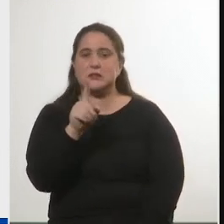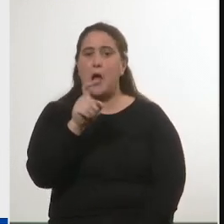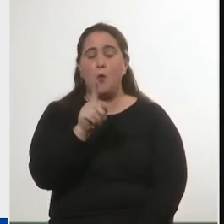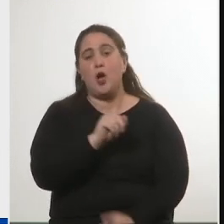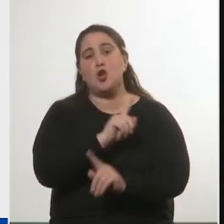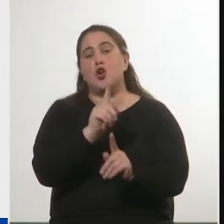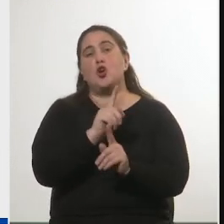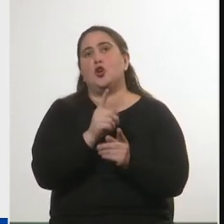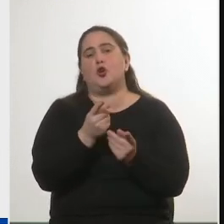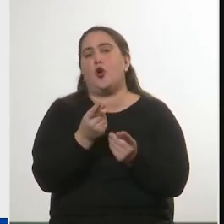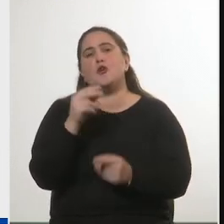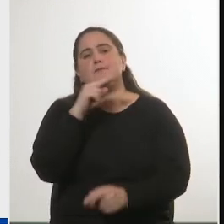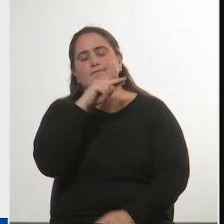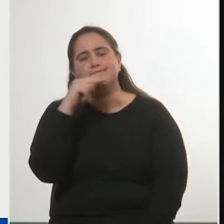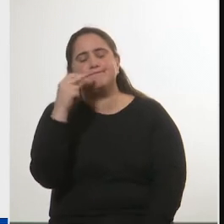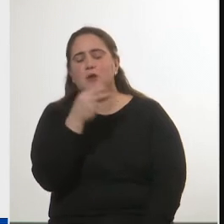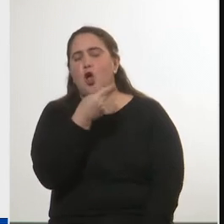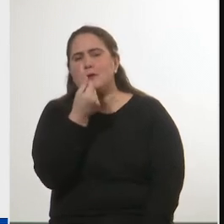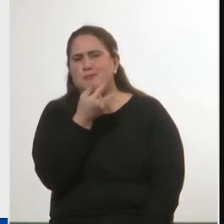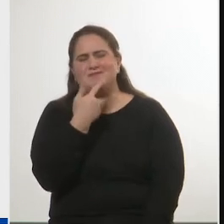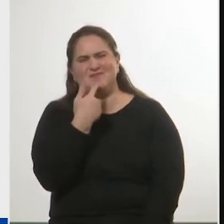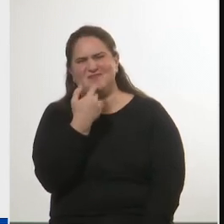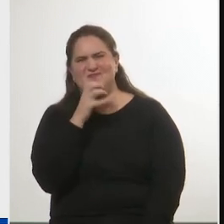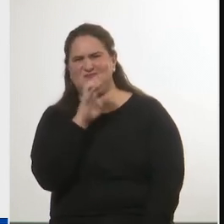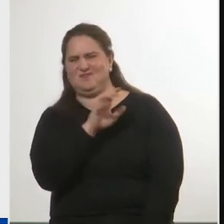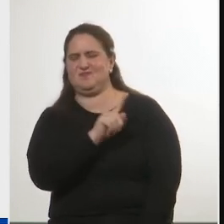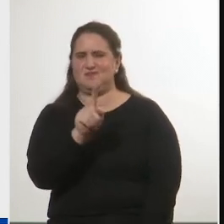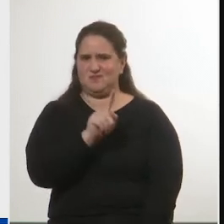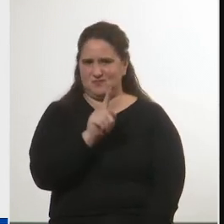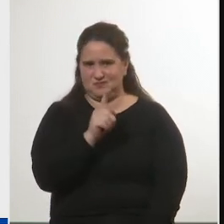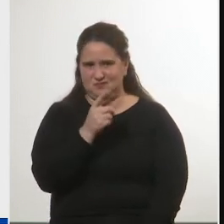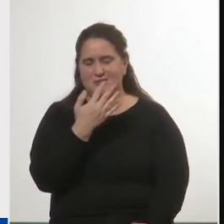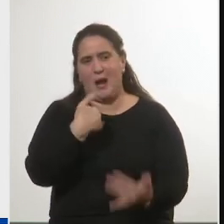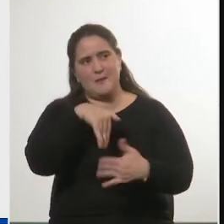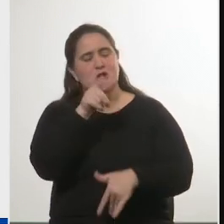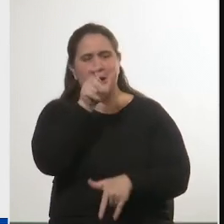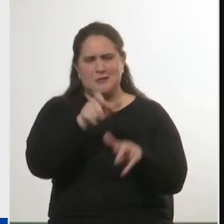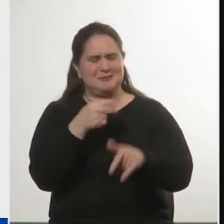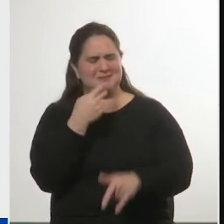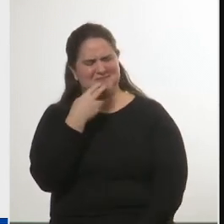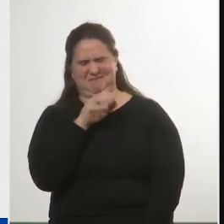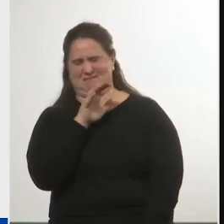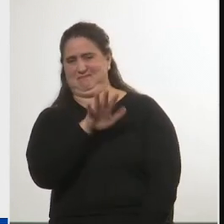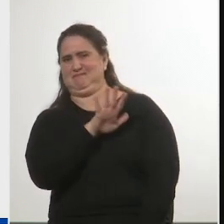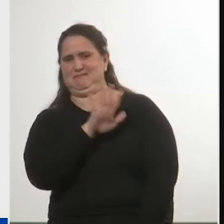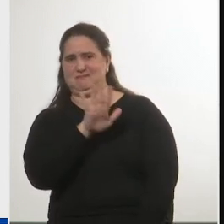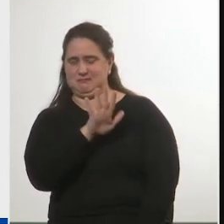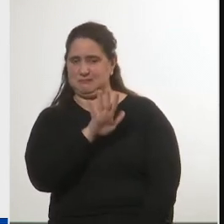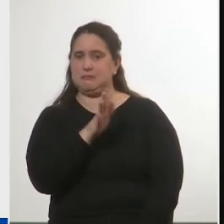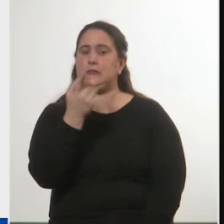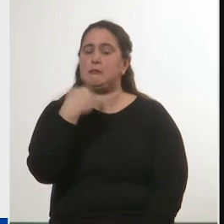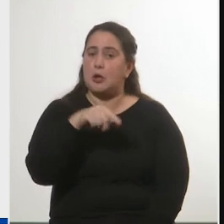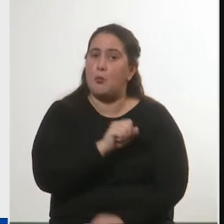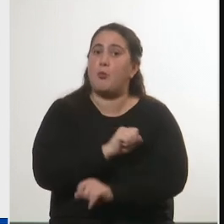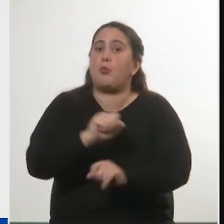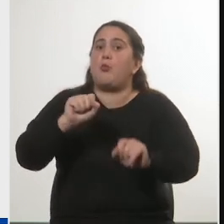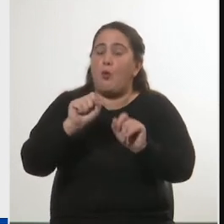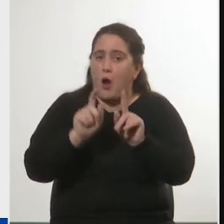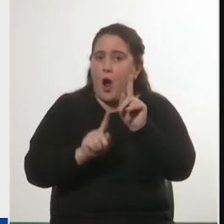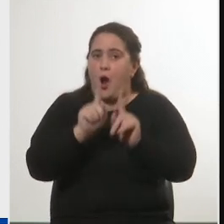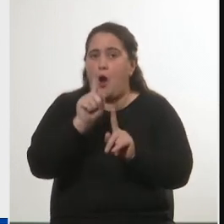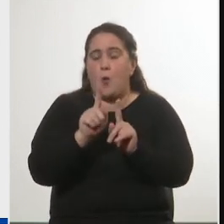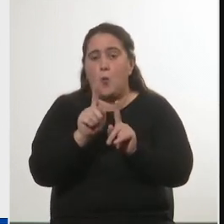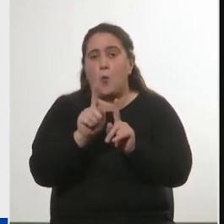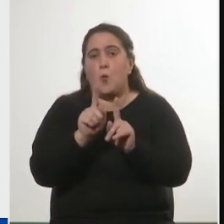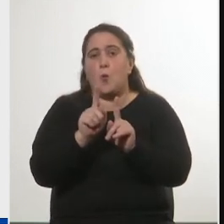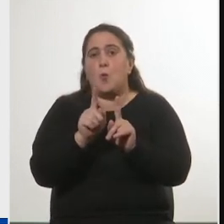debería presentar sabores u olores que pudieran resultar desagradables para la mayoría de los consumidores, aunque es posible que estas